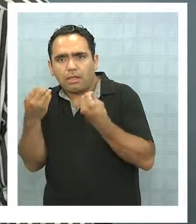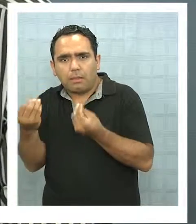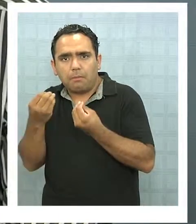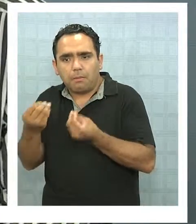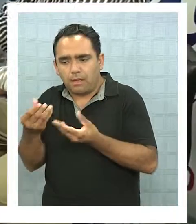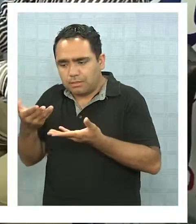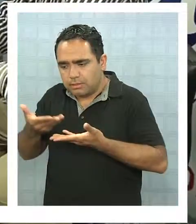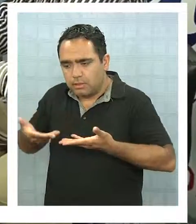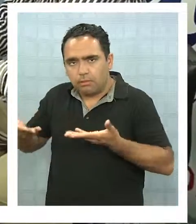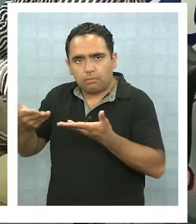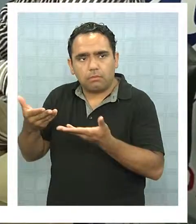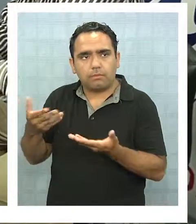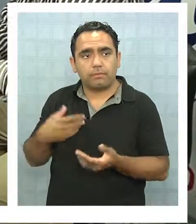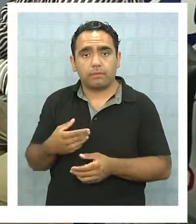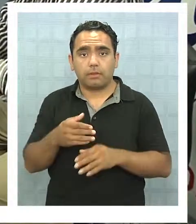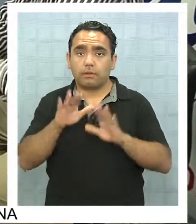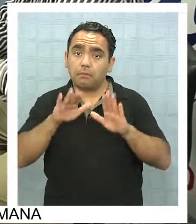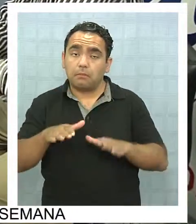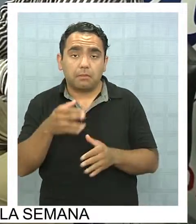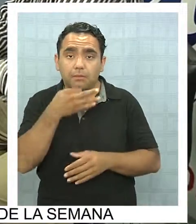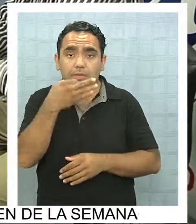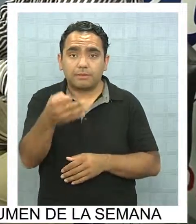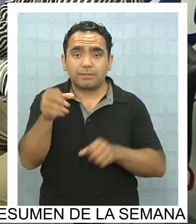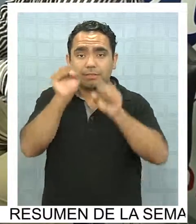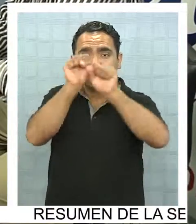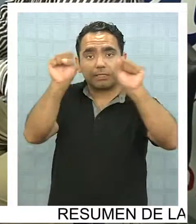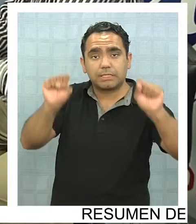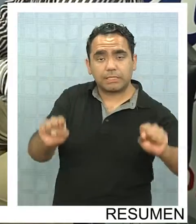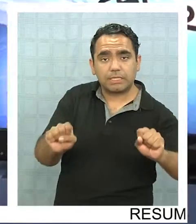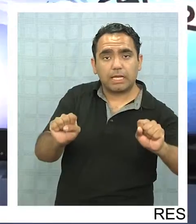qué es así, digamos? Es lo que le estoy diciendo, es un sistema de ahorro